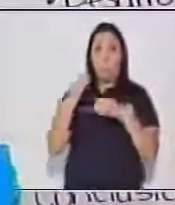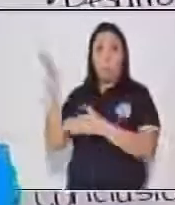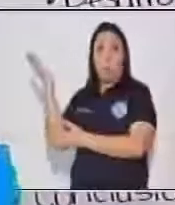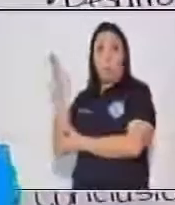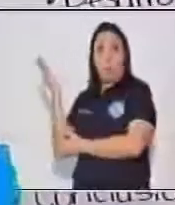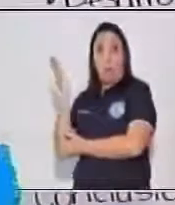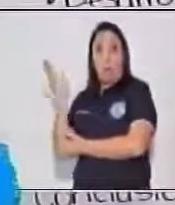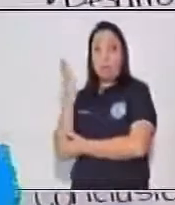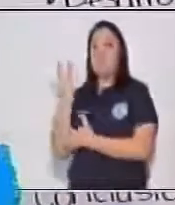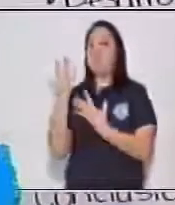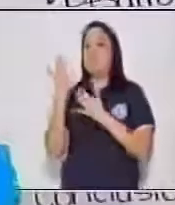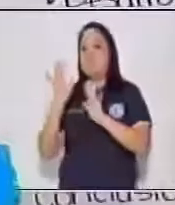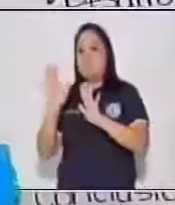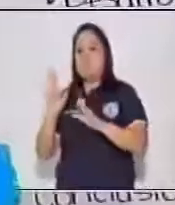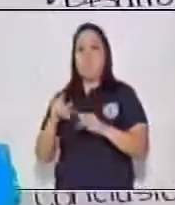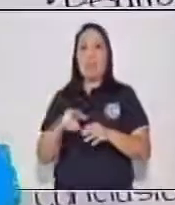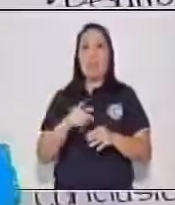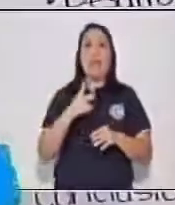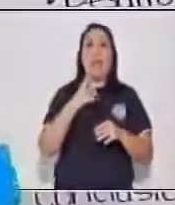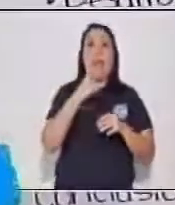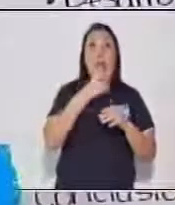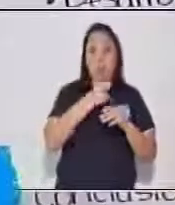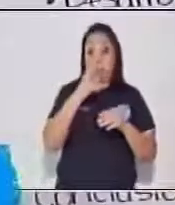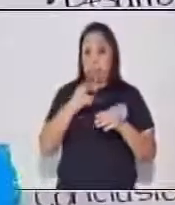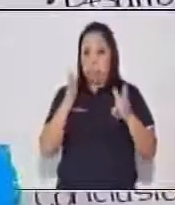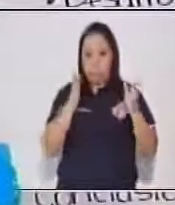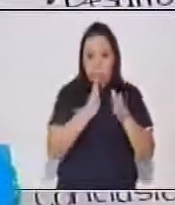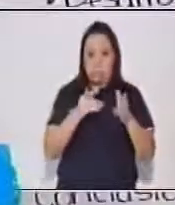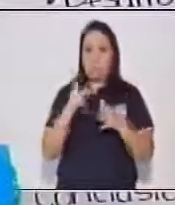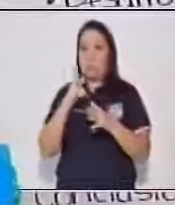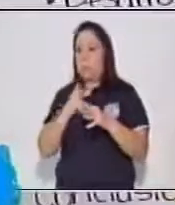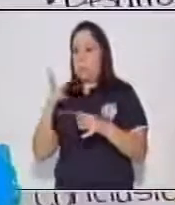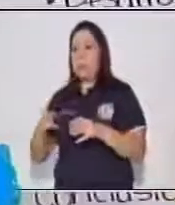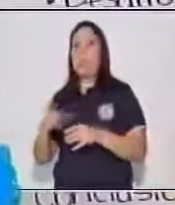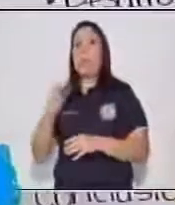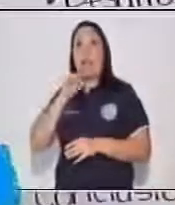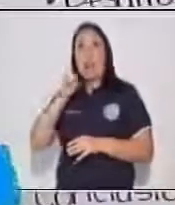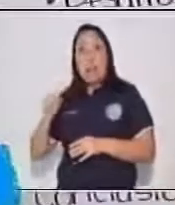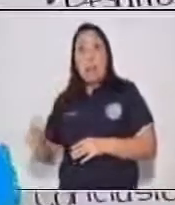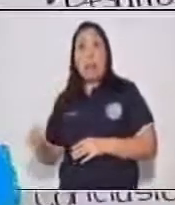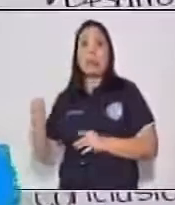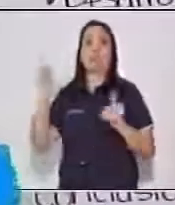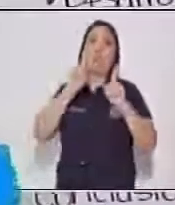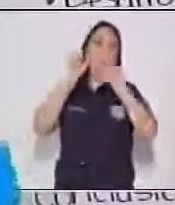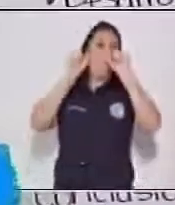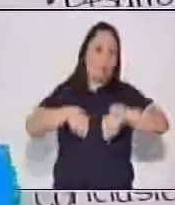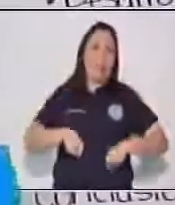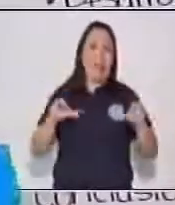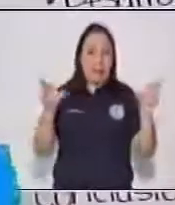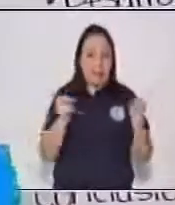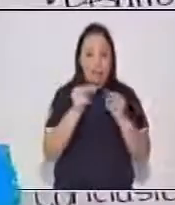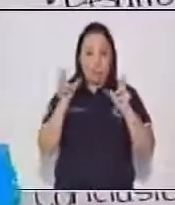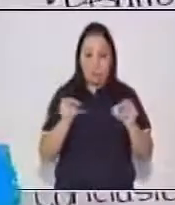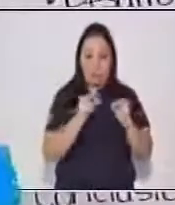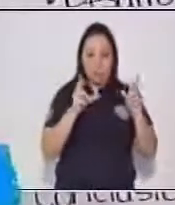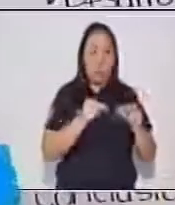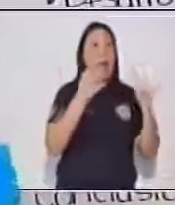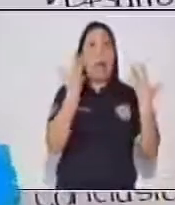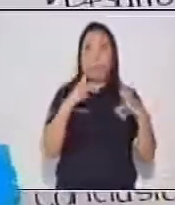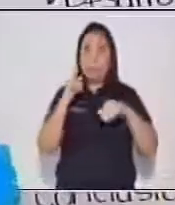pues debe de optimizar el tiempo. No puedes extenderte si es que cada uno debe de hacer su